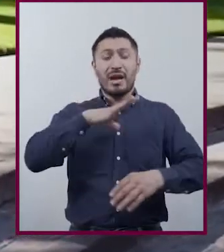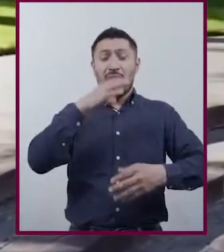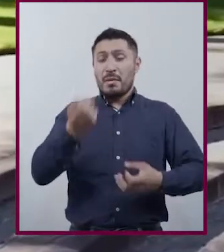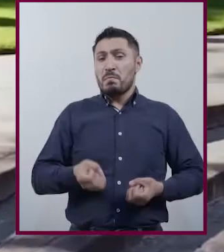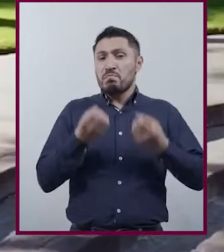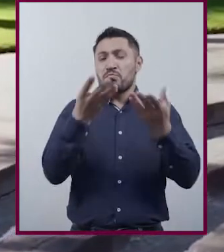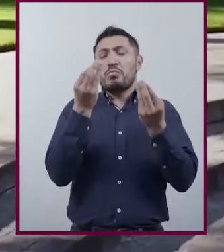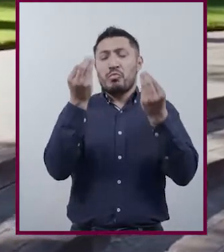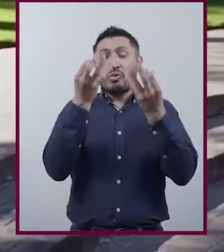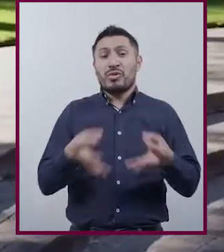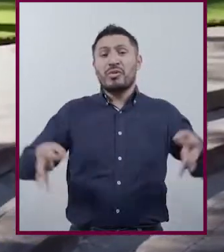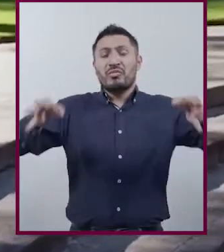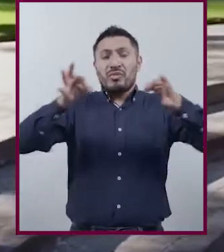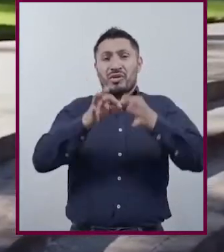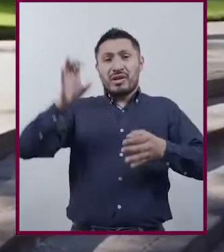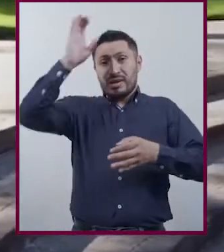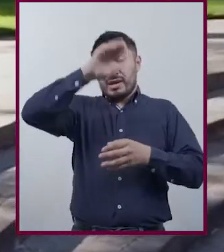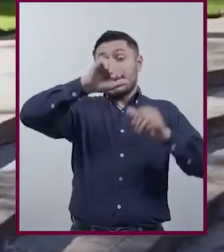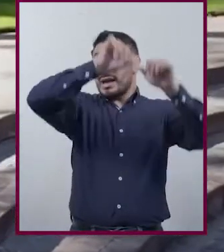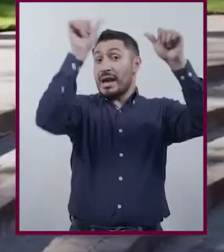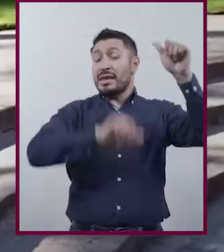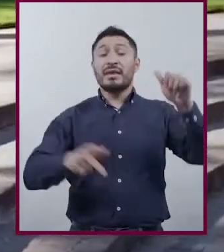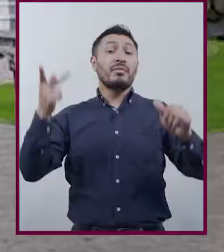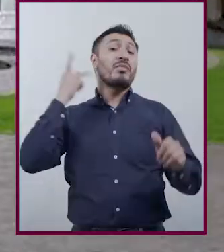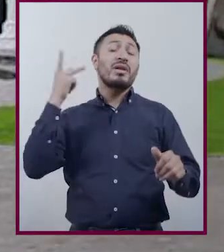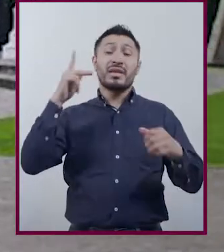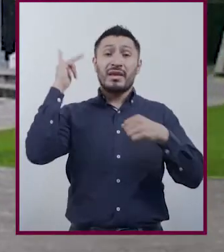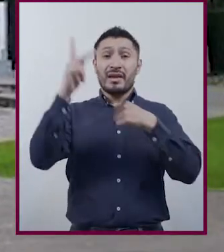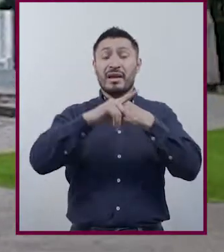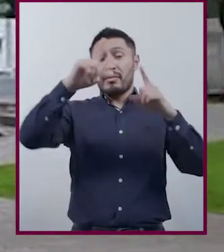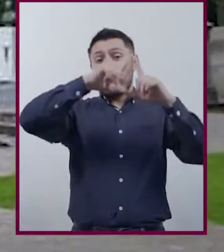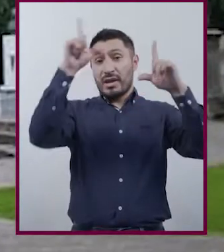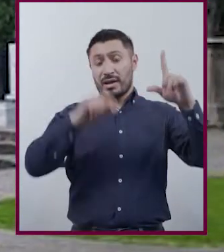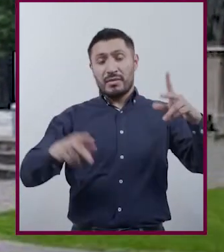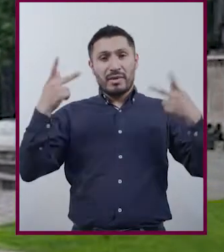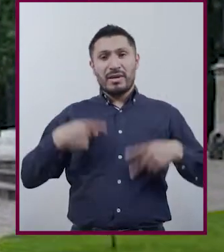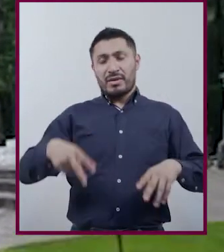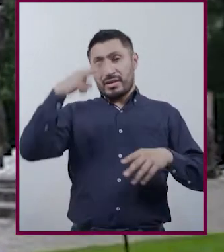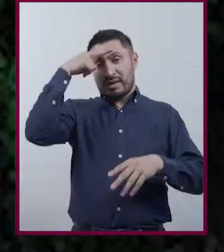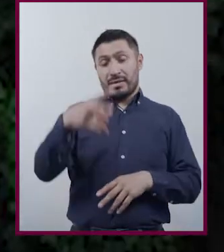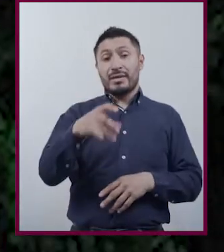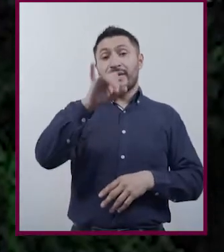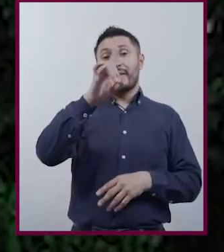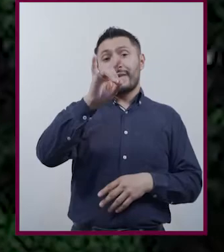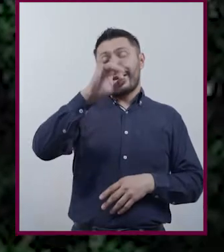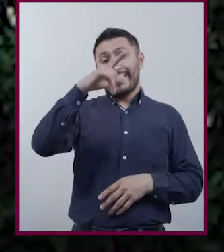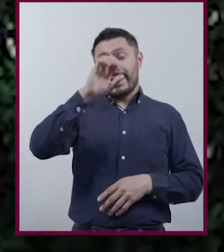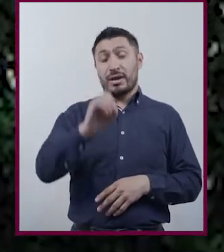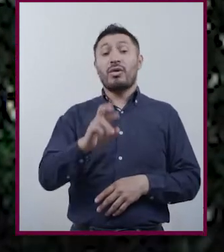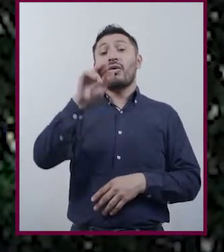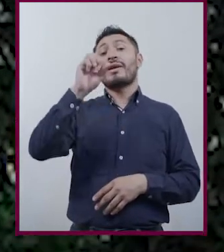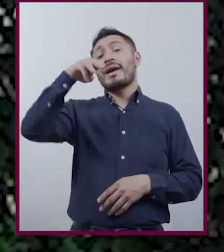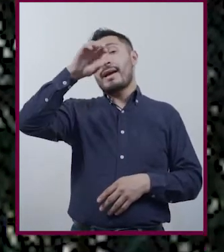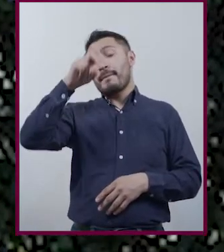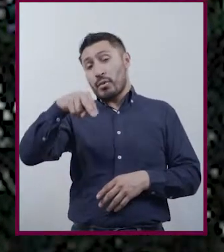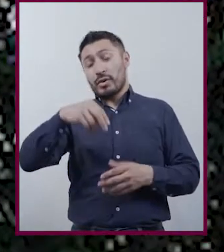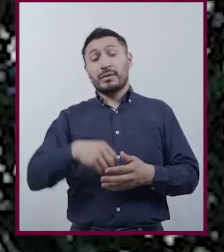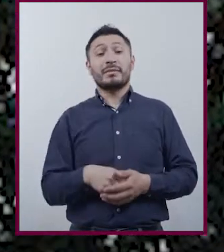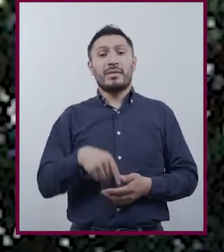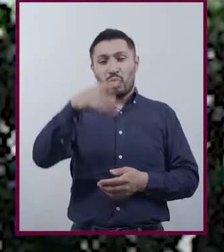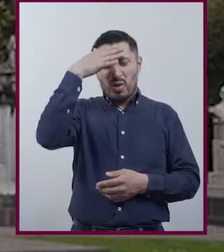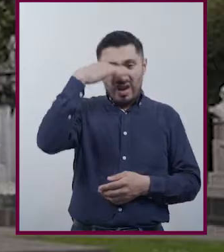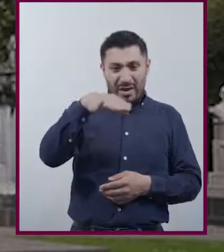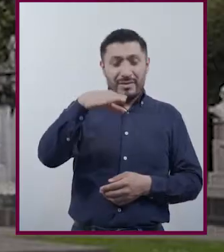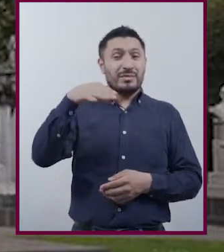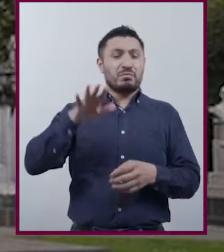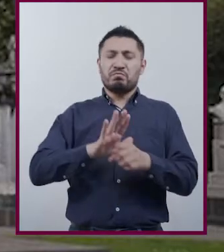significativamente a la ciencia, las artes y la política de nuestro país, mexicanos como Diego Rivera y Ramón López Velarde. ¿Sabías